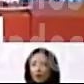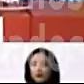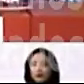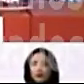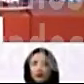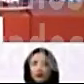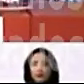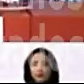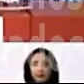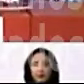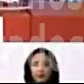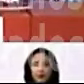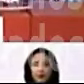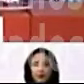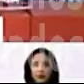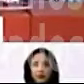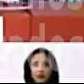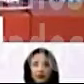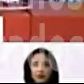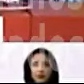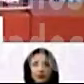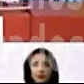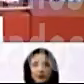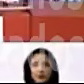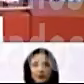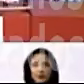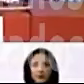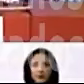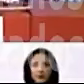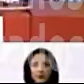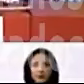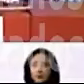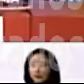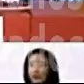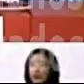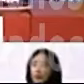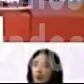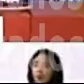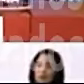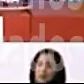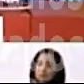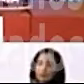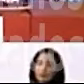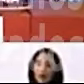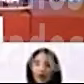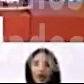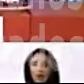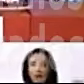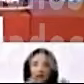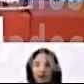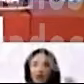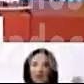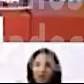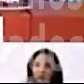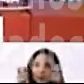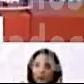Quisieron asesinar al presidente y con el asesinato del presidente asesinar a 60 personas, 70 personas